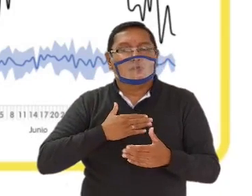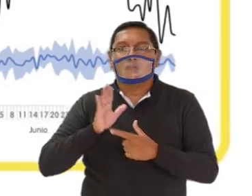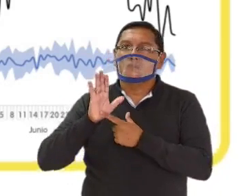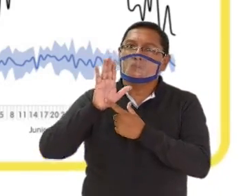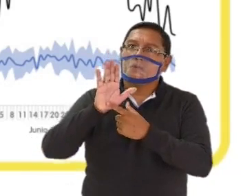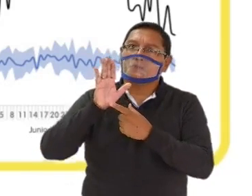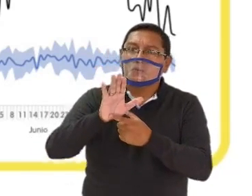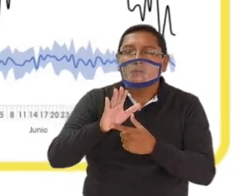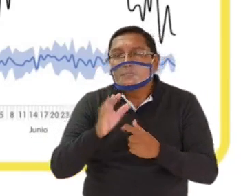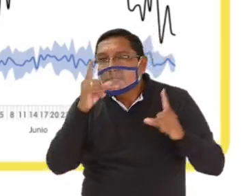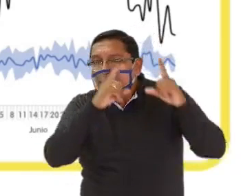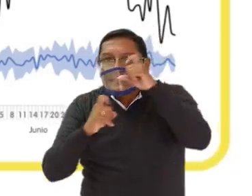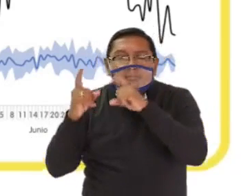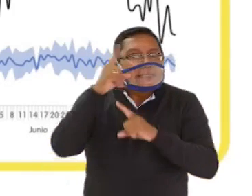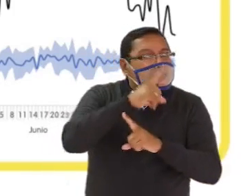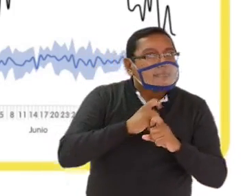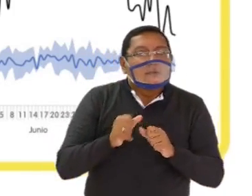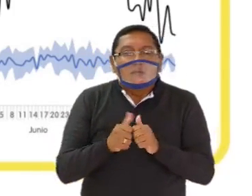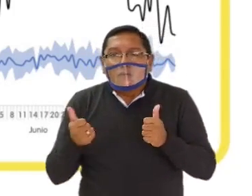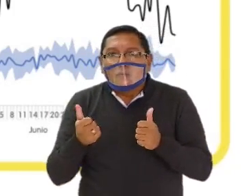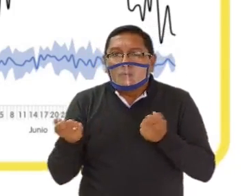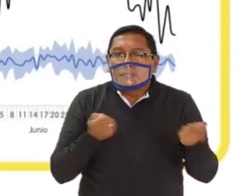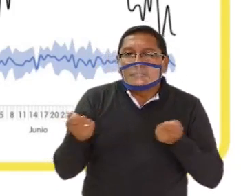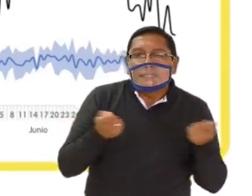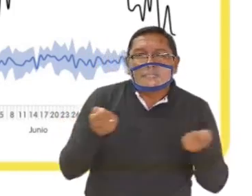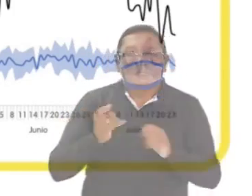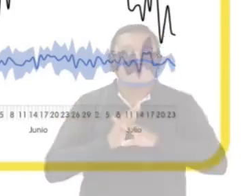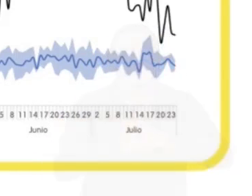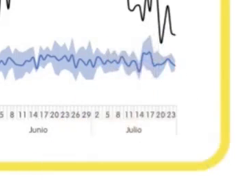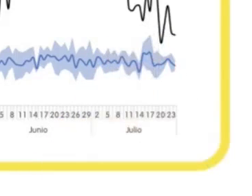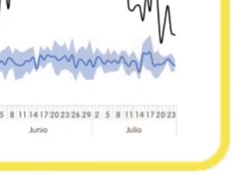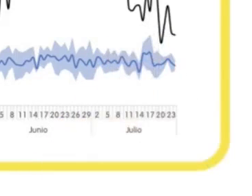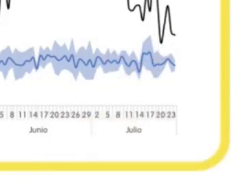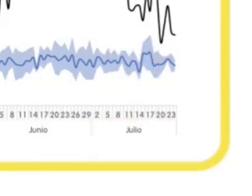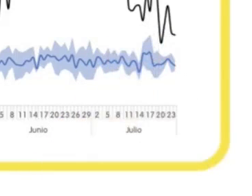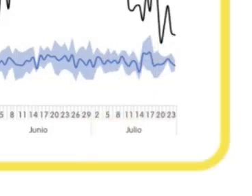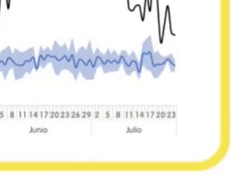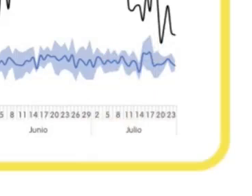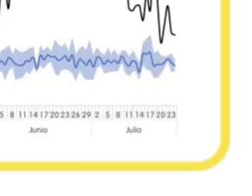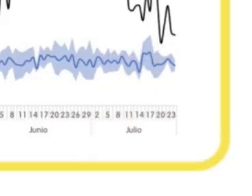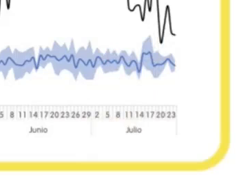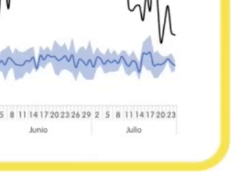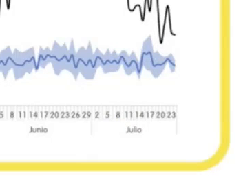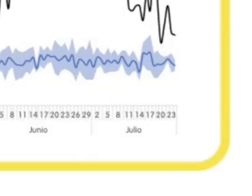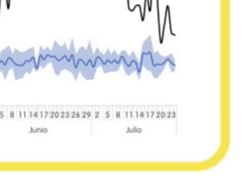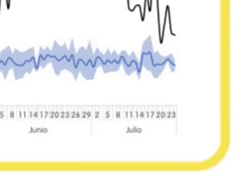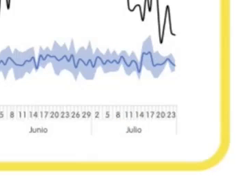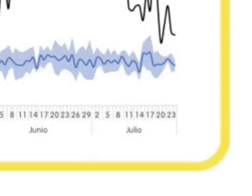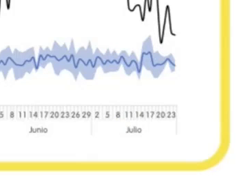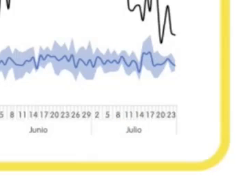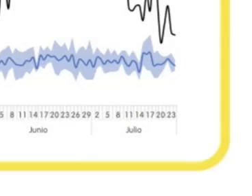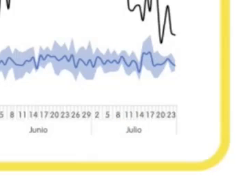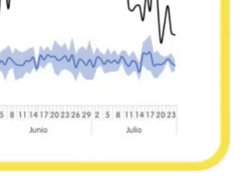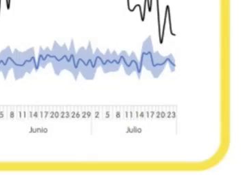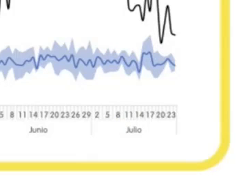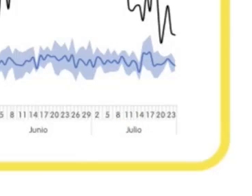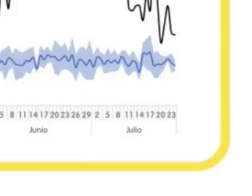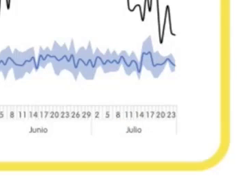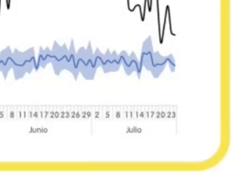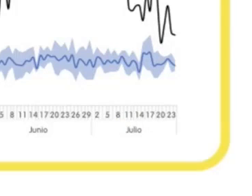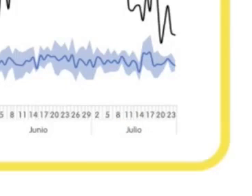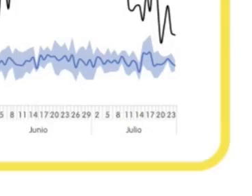ayuda a tomar decisiones para entender cómo se va moviendo. La barra azul que ven abajo es el promedio de mortalidad durante los